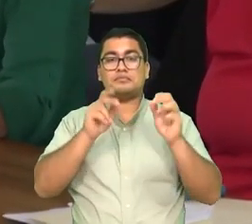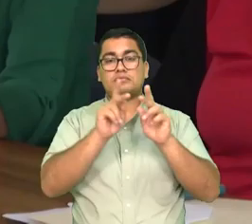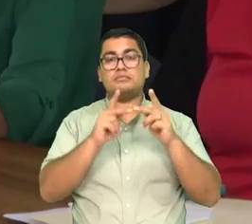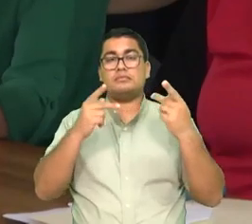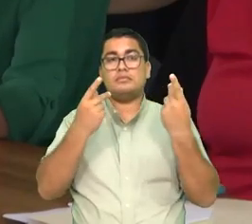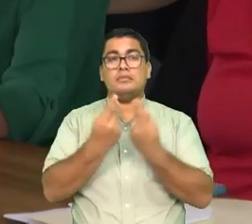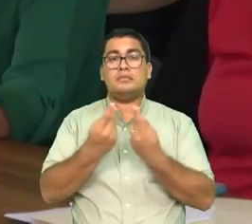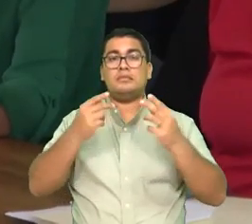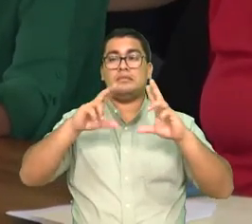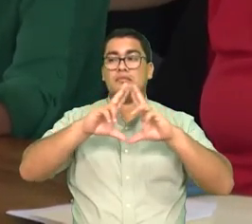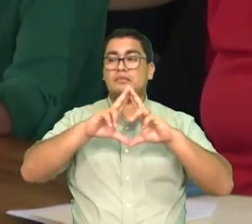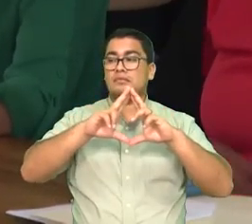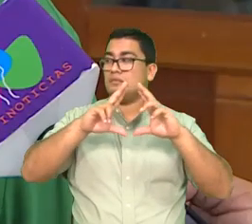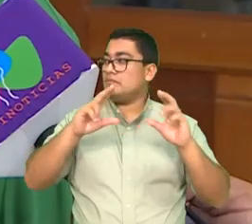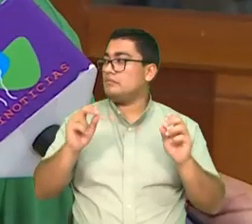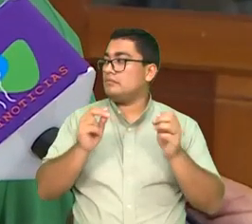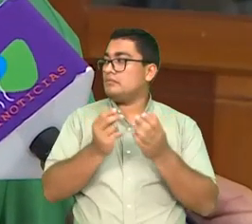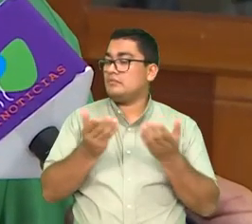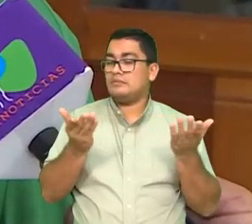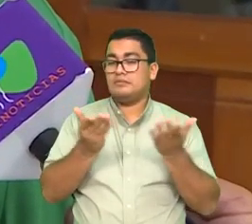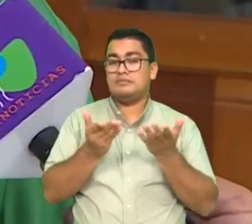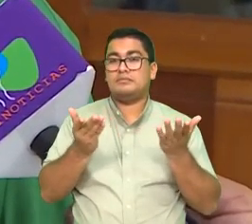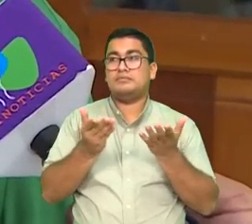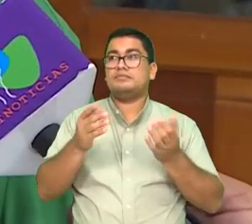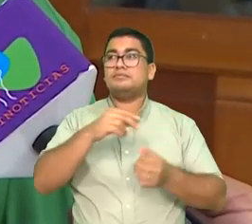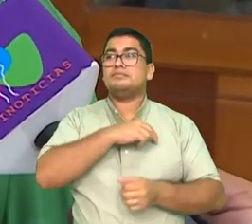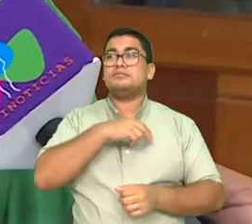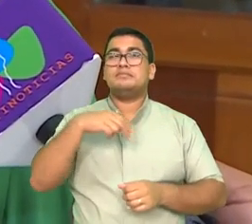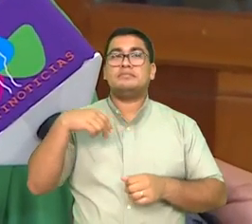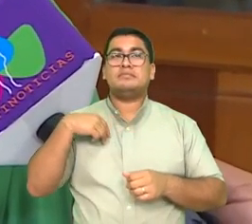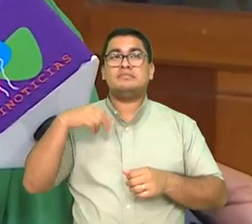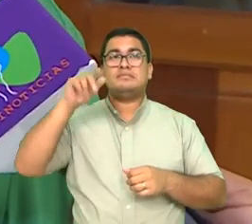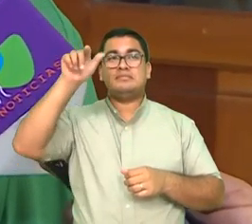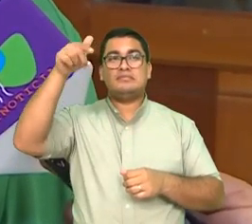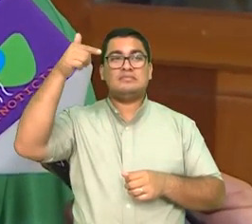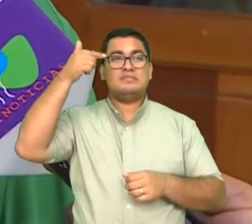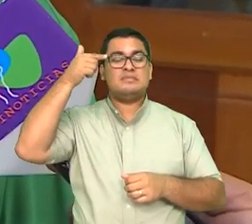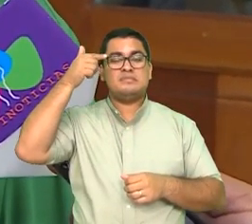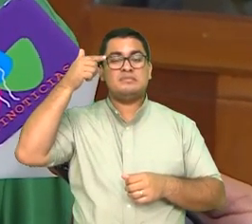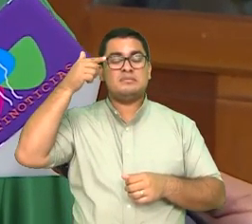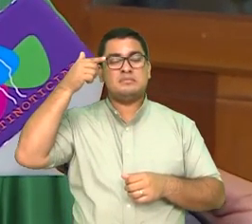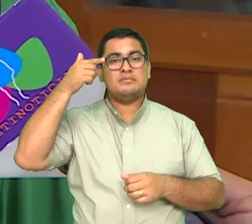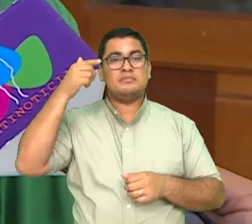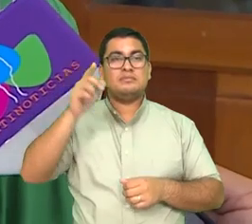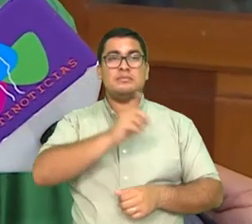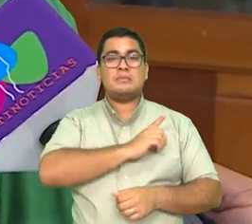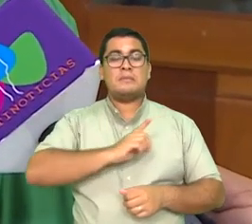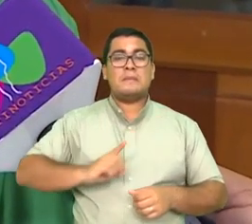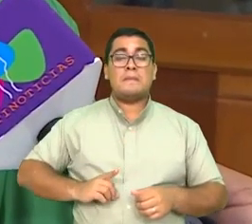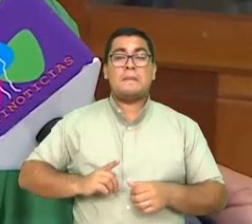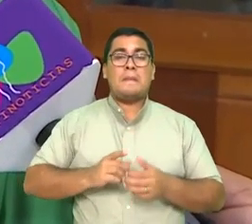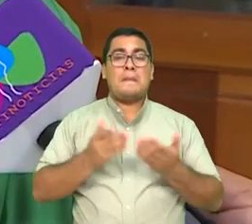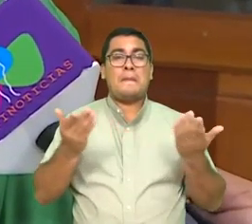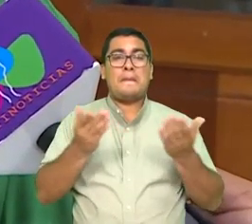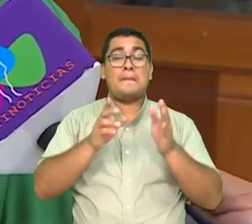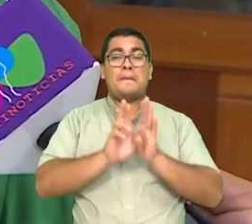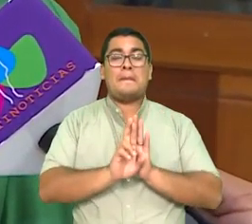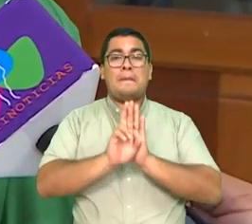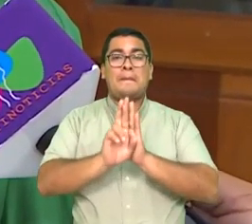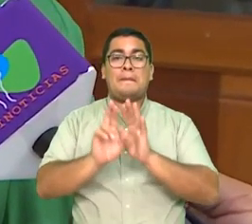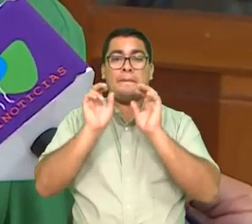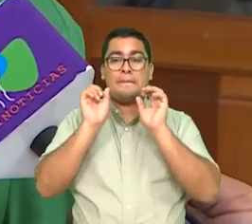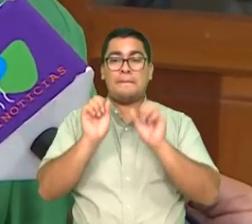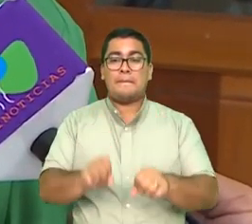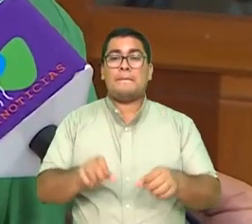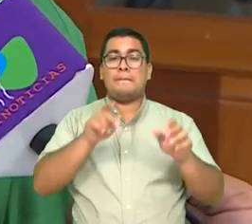pueblo nicaragüense. Entonces, nosotros como Estado, como legisladores, la única respuesta que podemos darle a